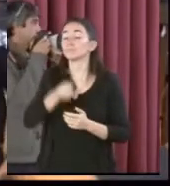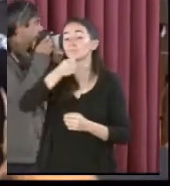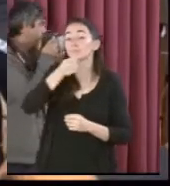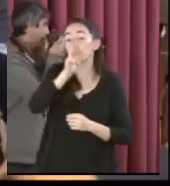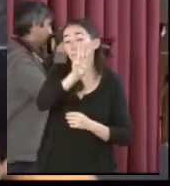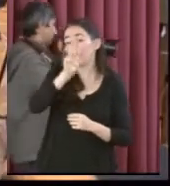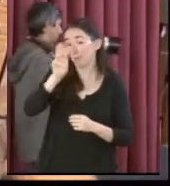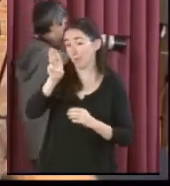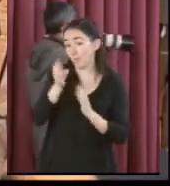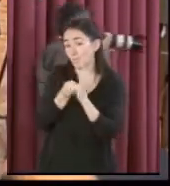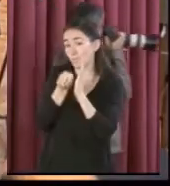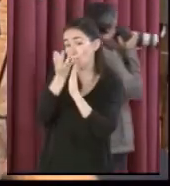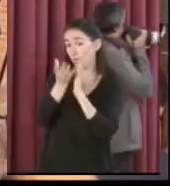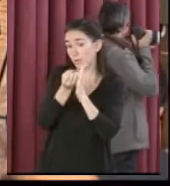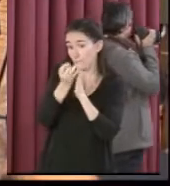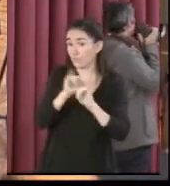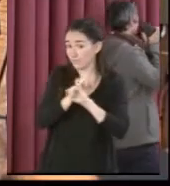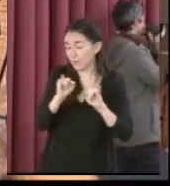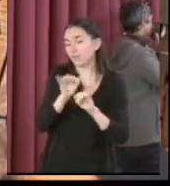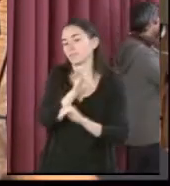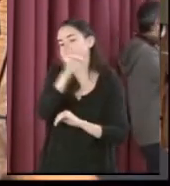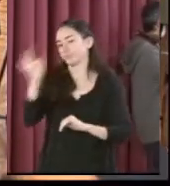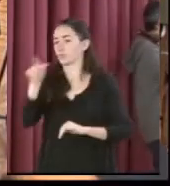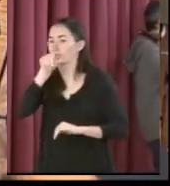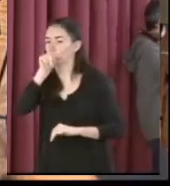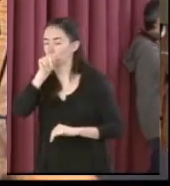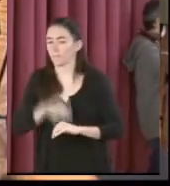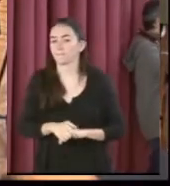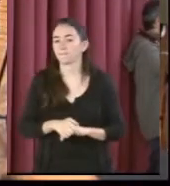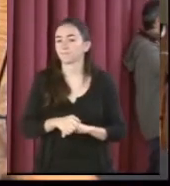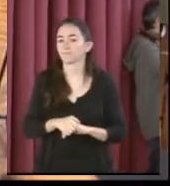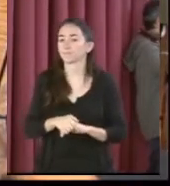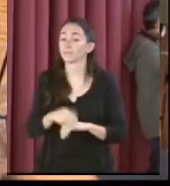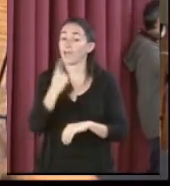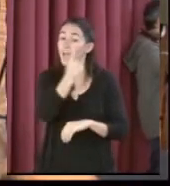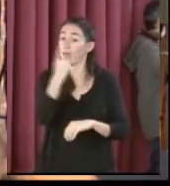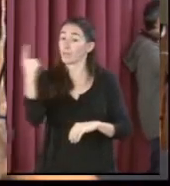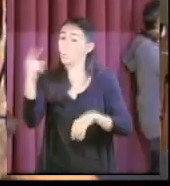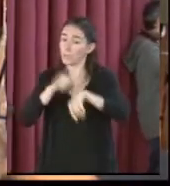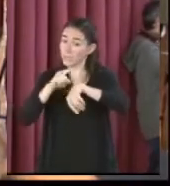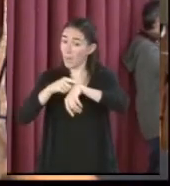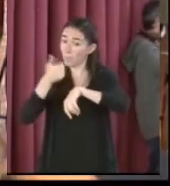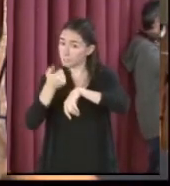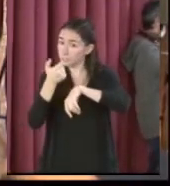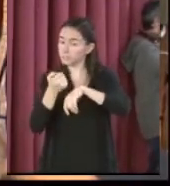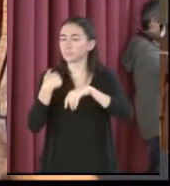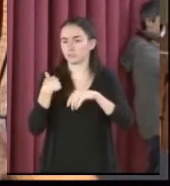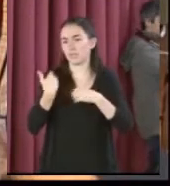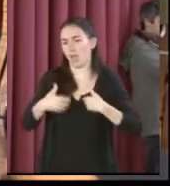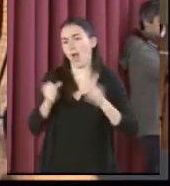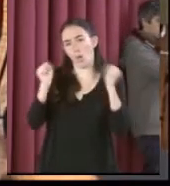Partido Popular, clausurará el debate la alcaldesa de Logroño. Los turnos y el tiempo de cada uno de ellos han sido acordados, tal y como establece el